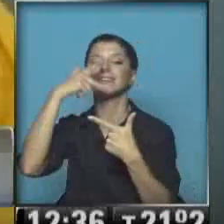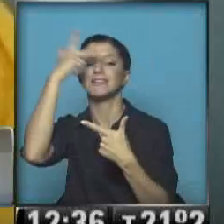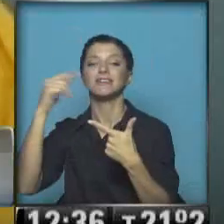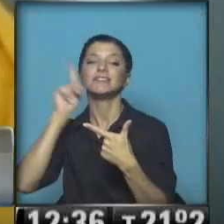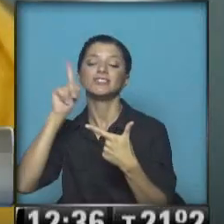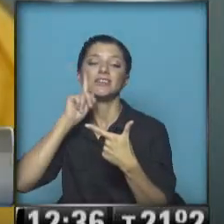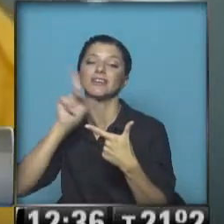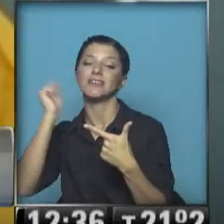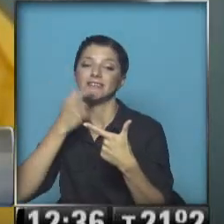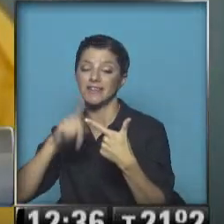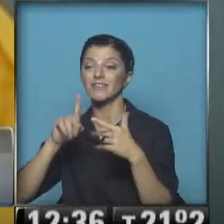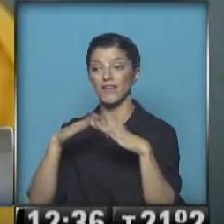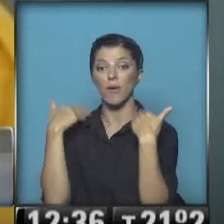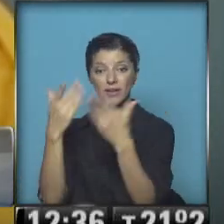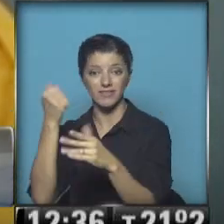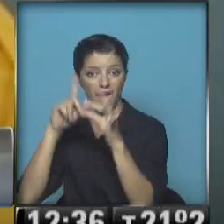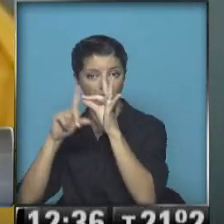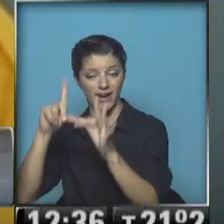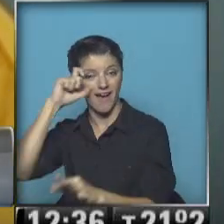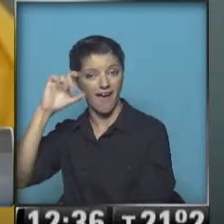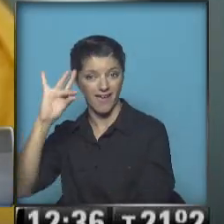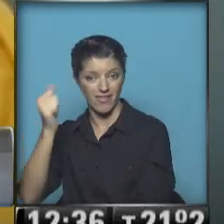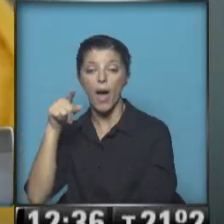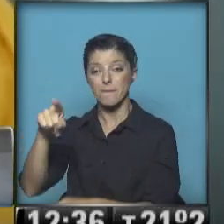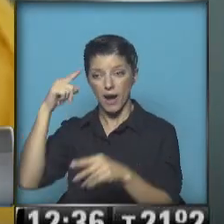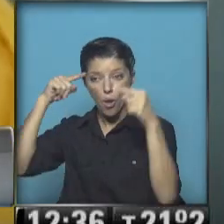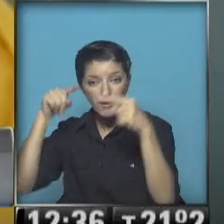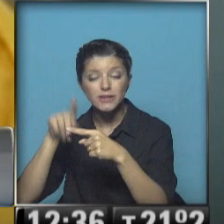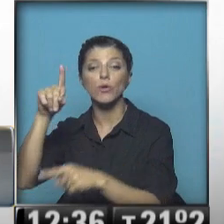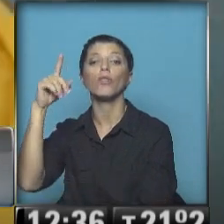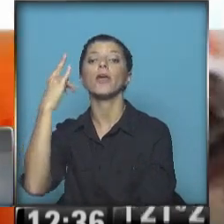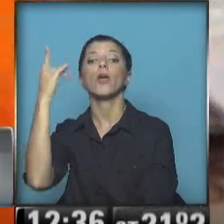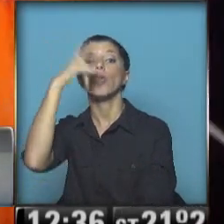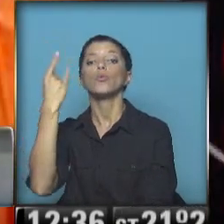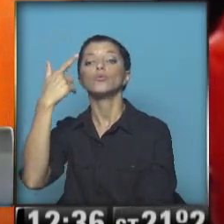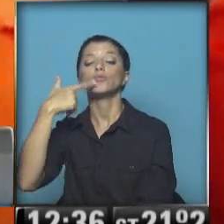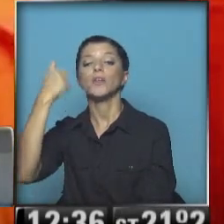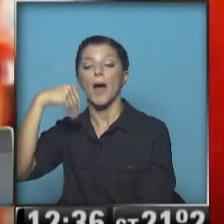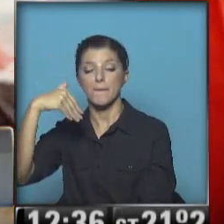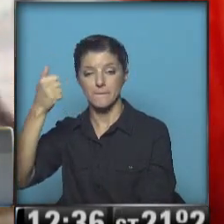permitiendo que se cumple el objetivo inicial de Osama Bin Laden de crear un califato